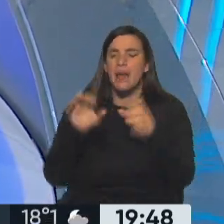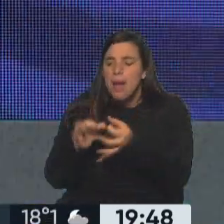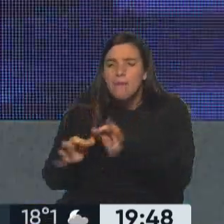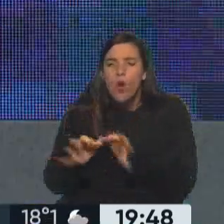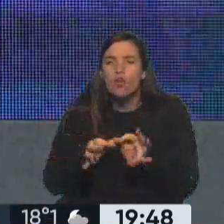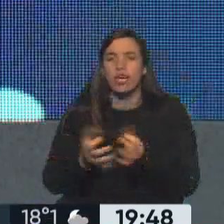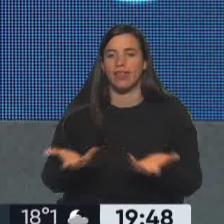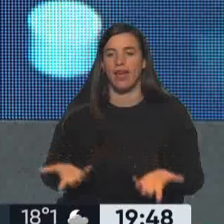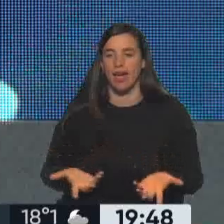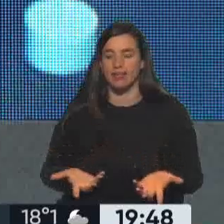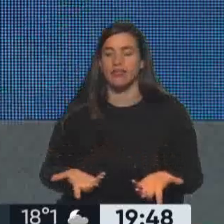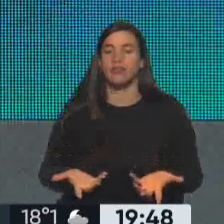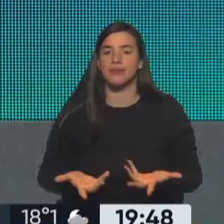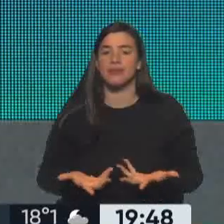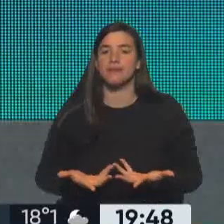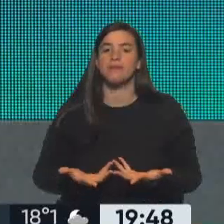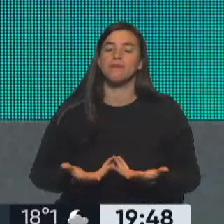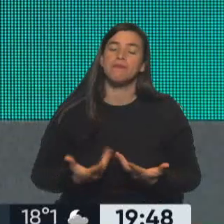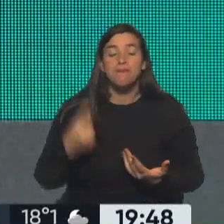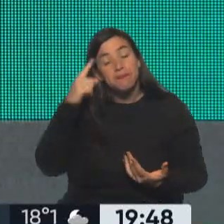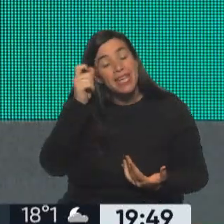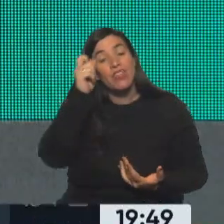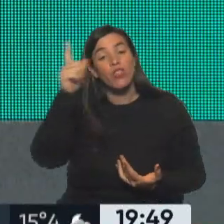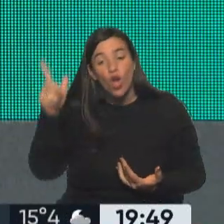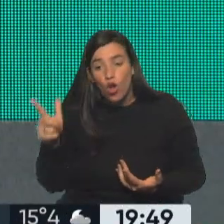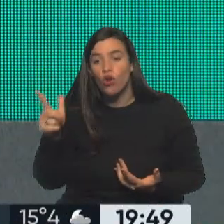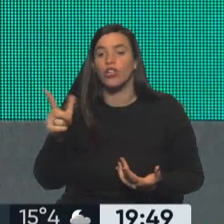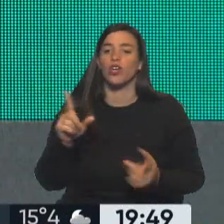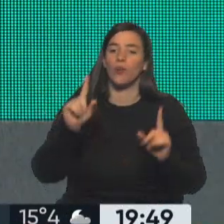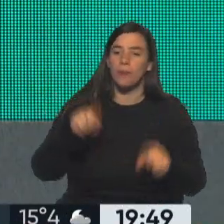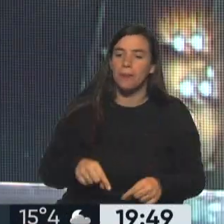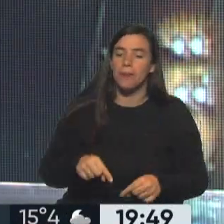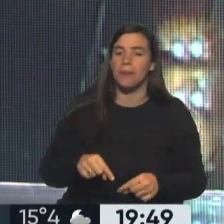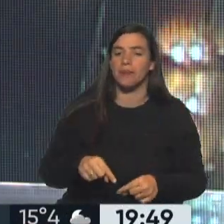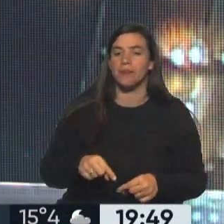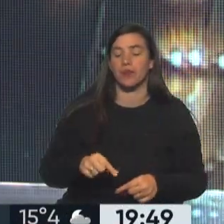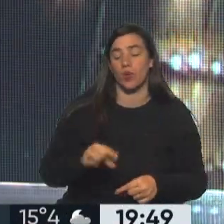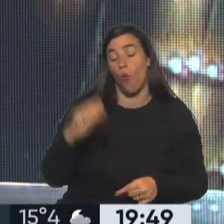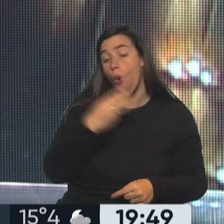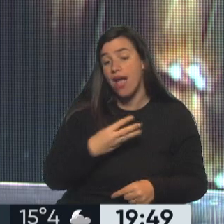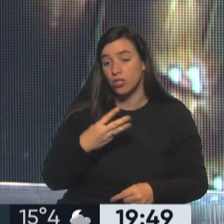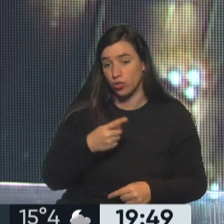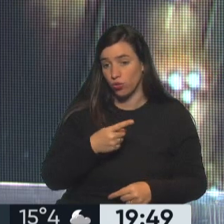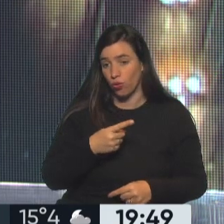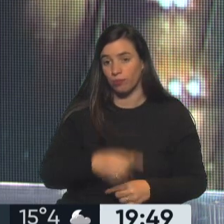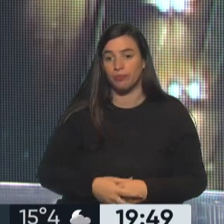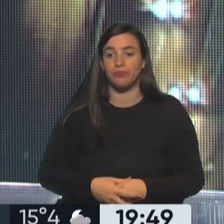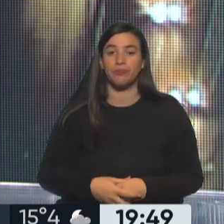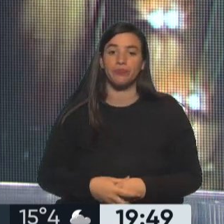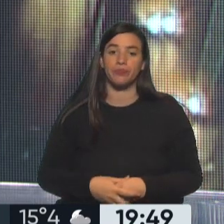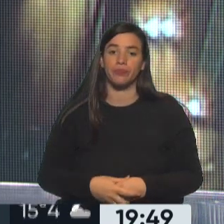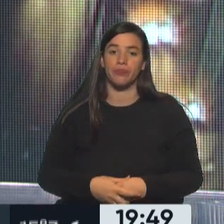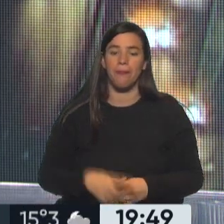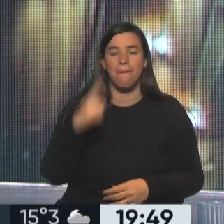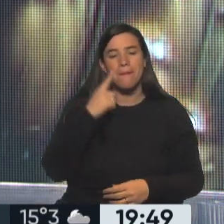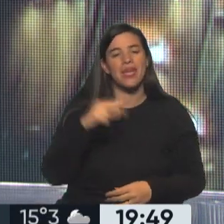también tiene que ver con, no con lo ideológico, pero sino abrir el juego, aparte del amigo Washington. Bueno, desde